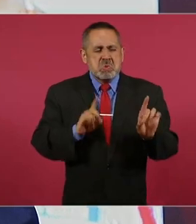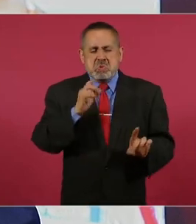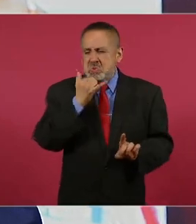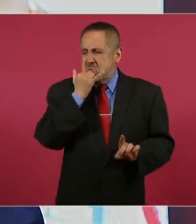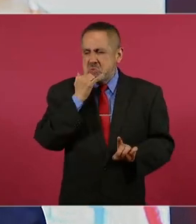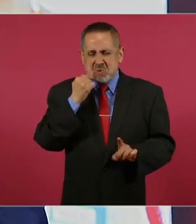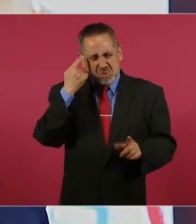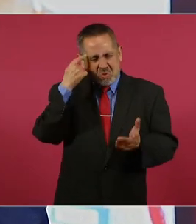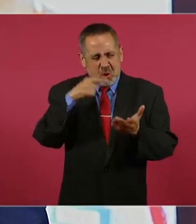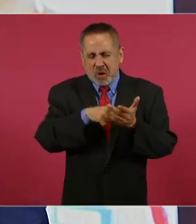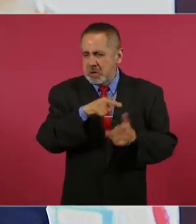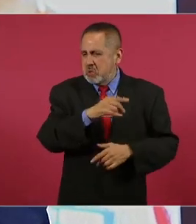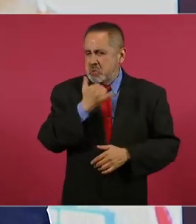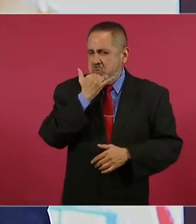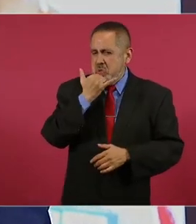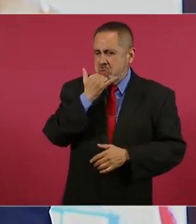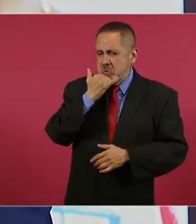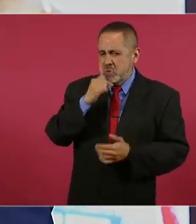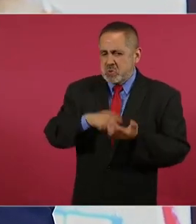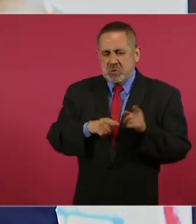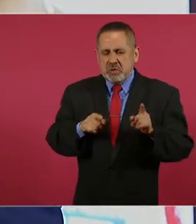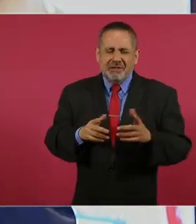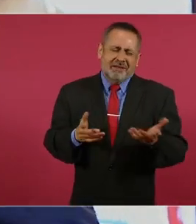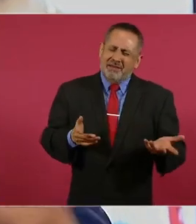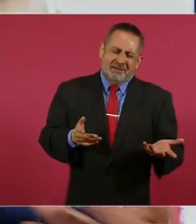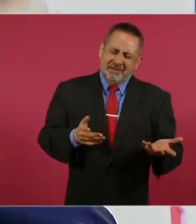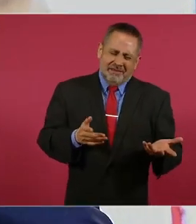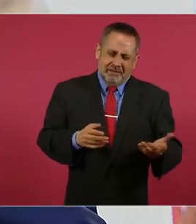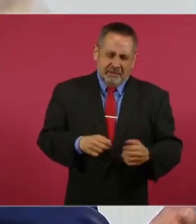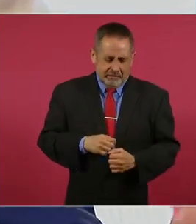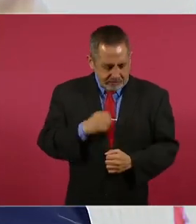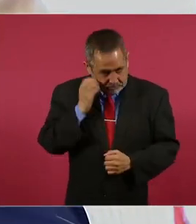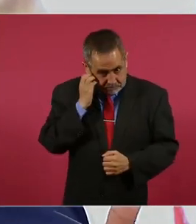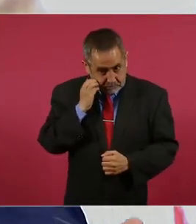su credibilidad. No solo